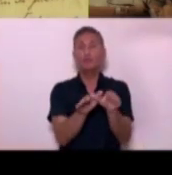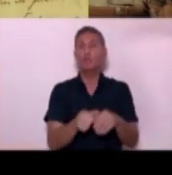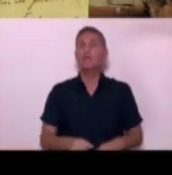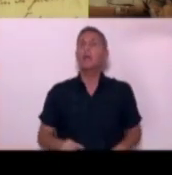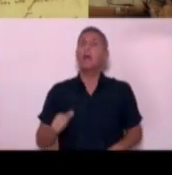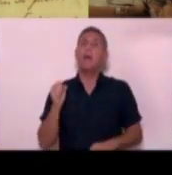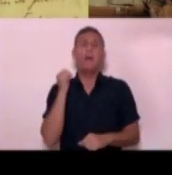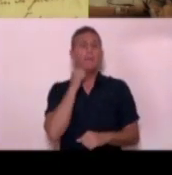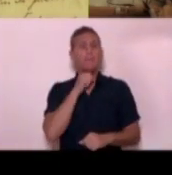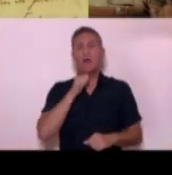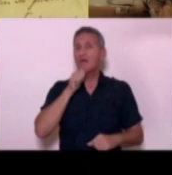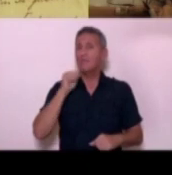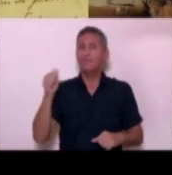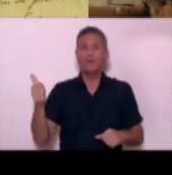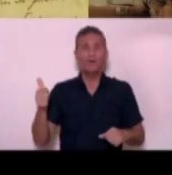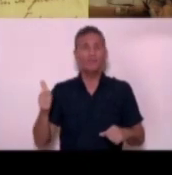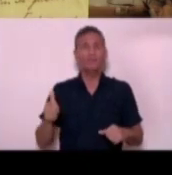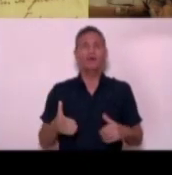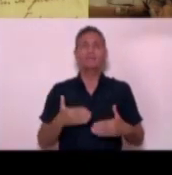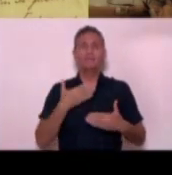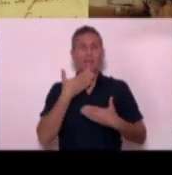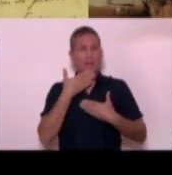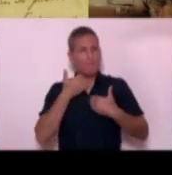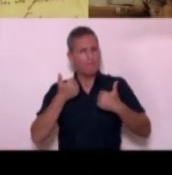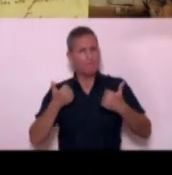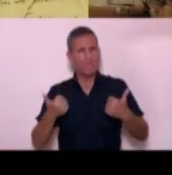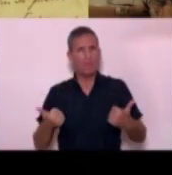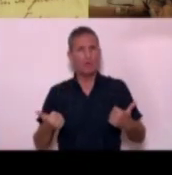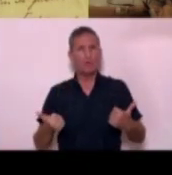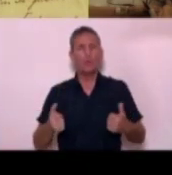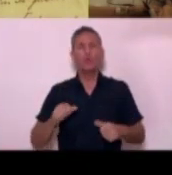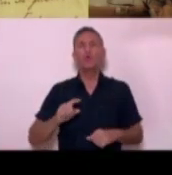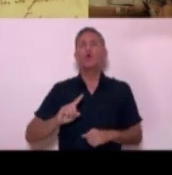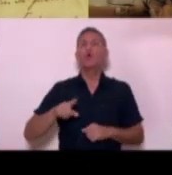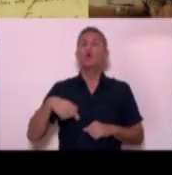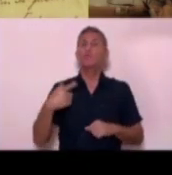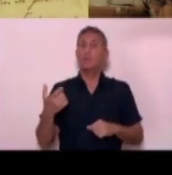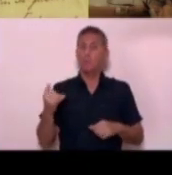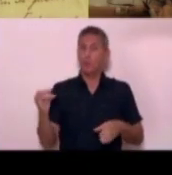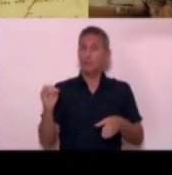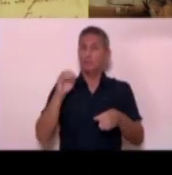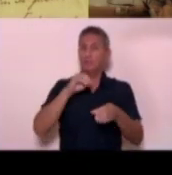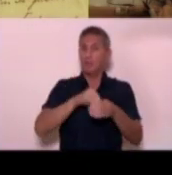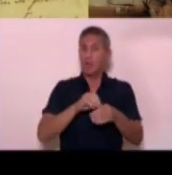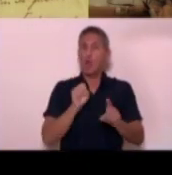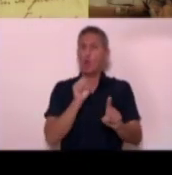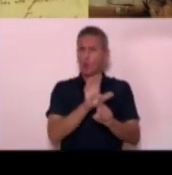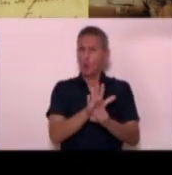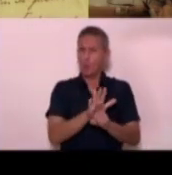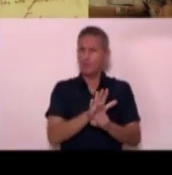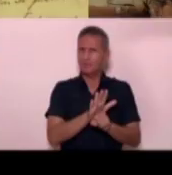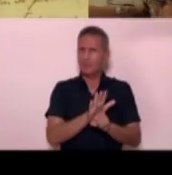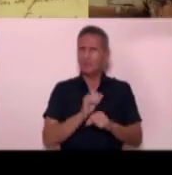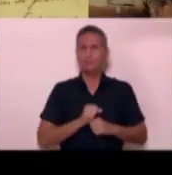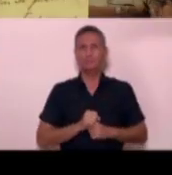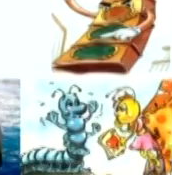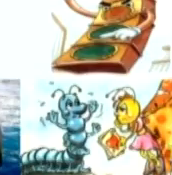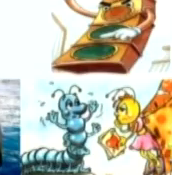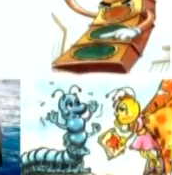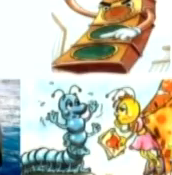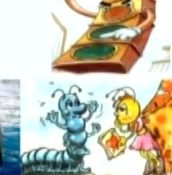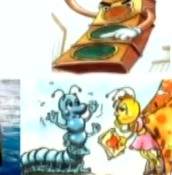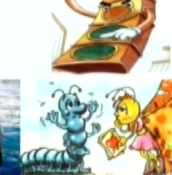y agradable la ejercitación de la lectura. Luego de esta introducción, comenzamos entonces.